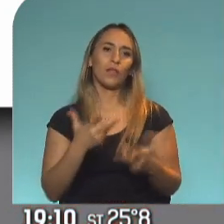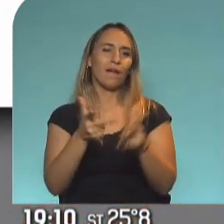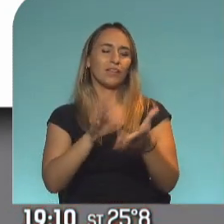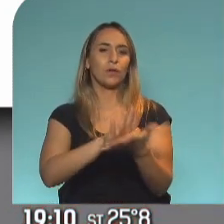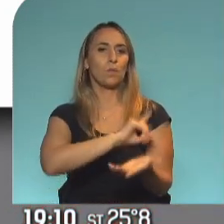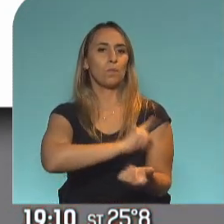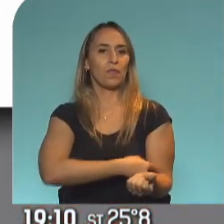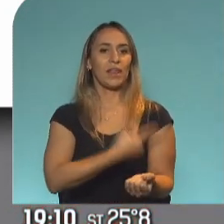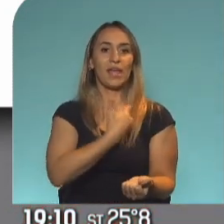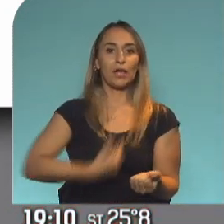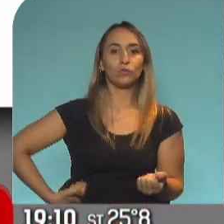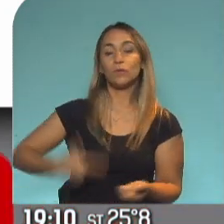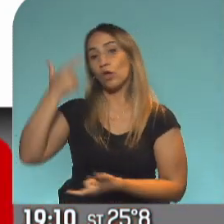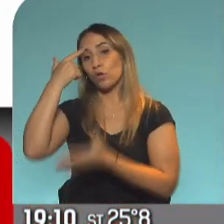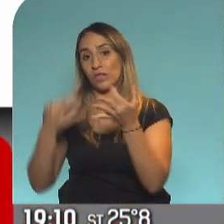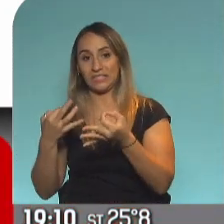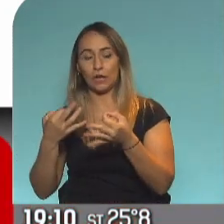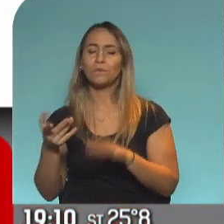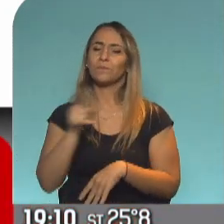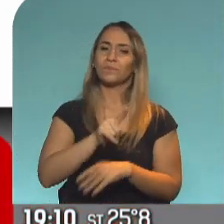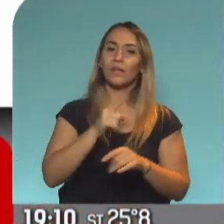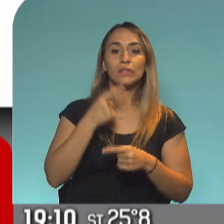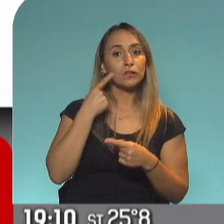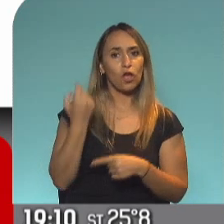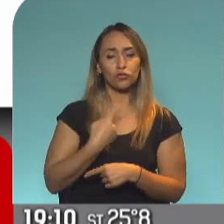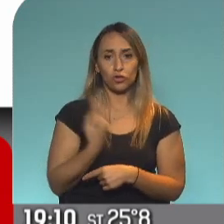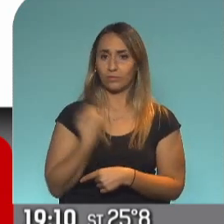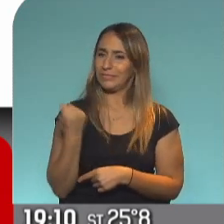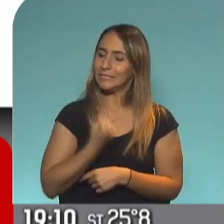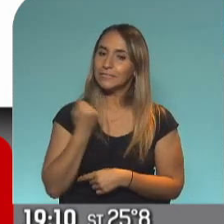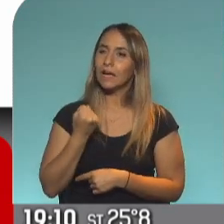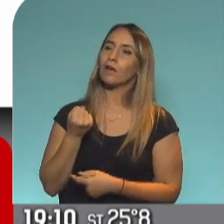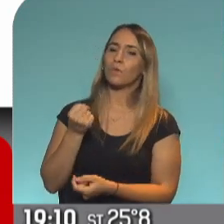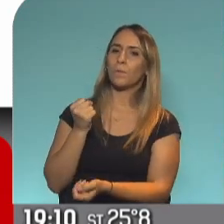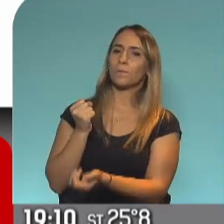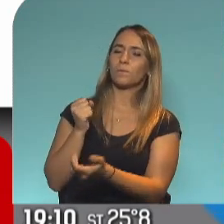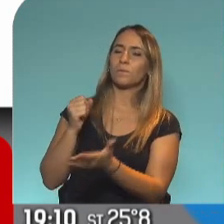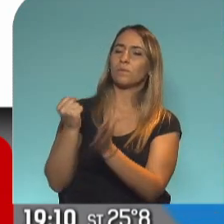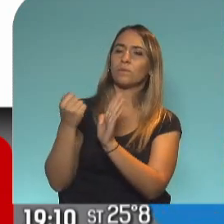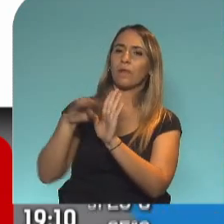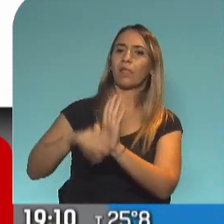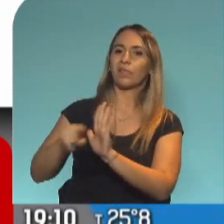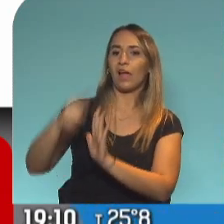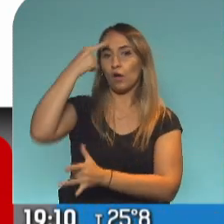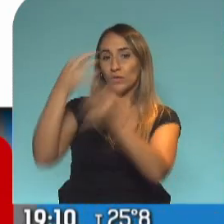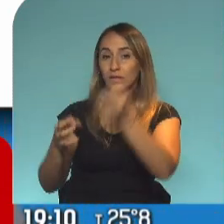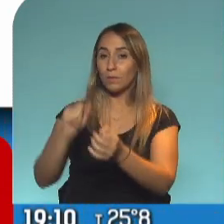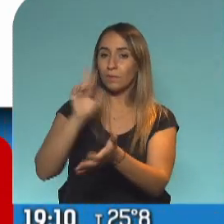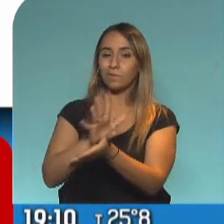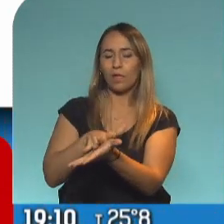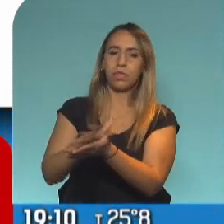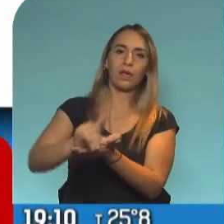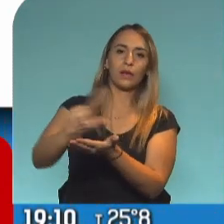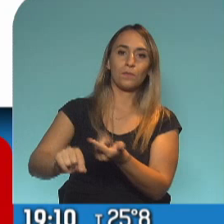Poder Judicial. Y avanza. Dice, si permitimos que se busque condicionar a la justicia, primero nos quedaremos sin república y luego sin